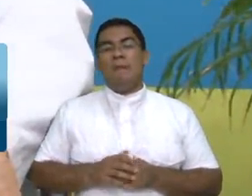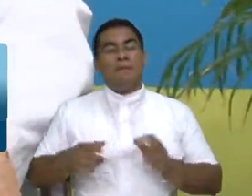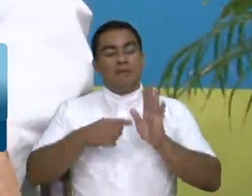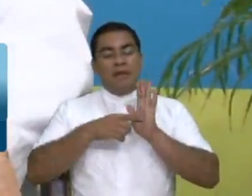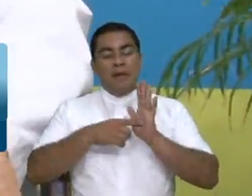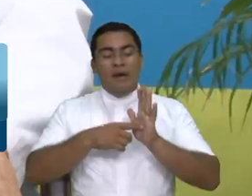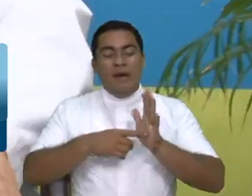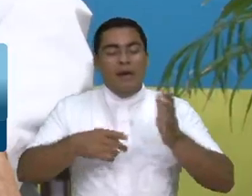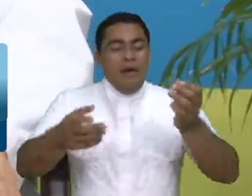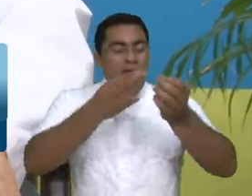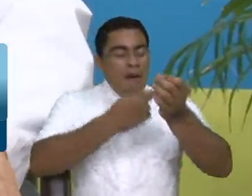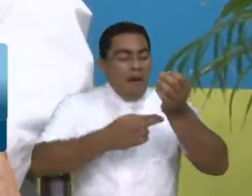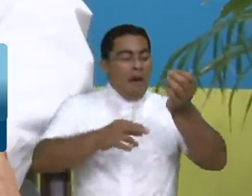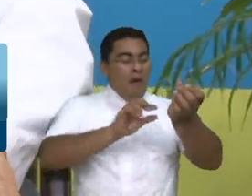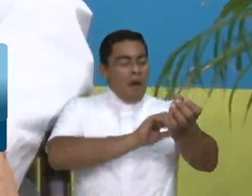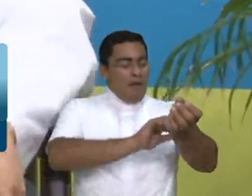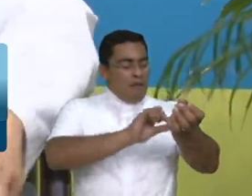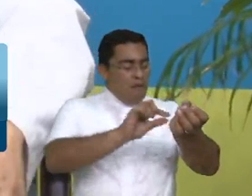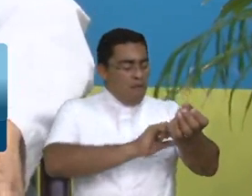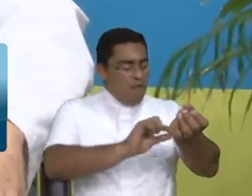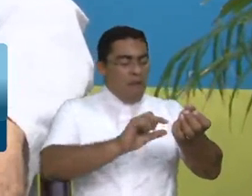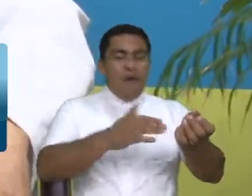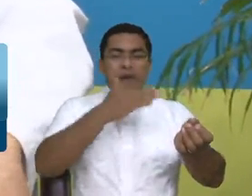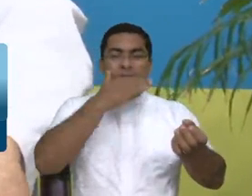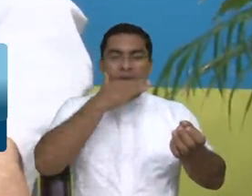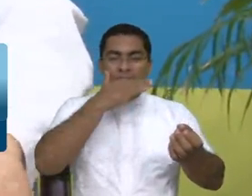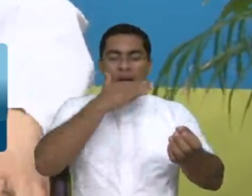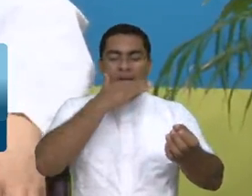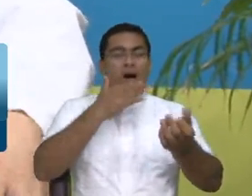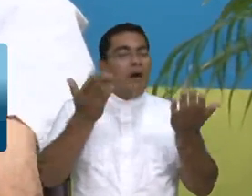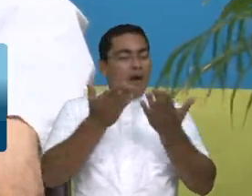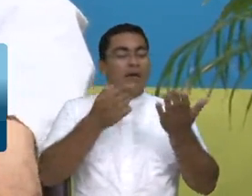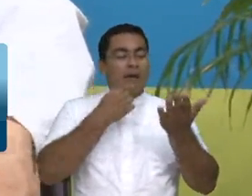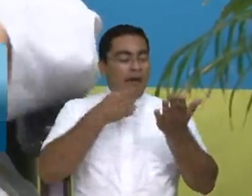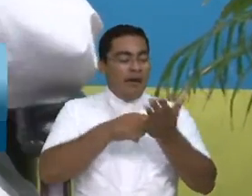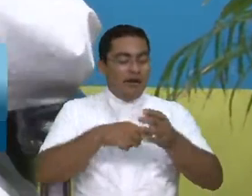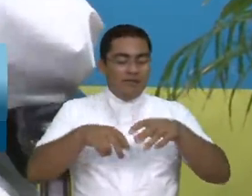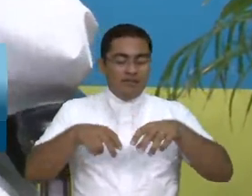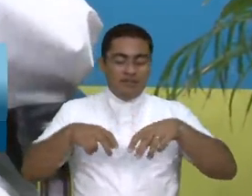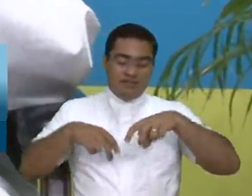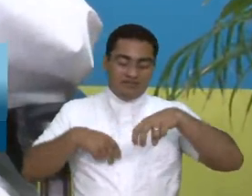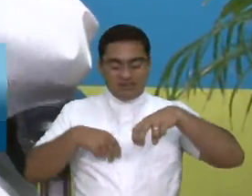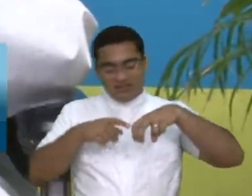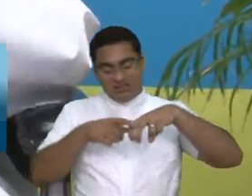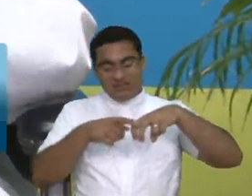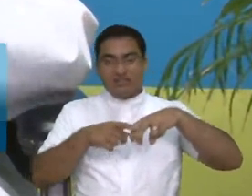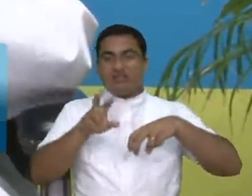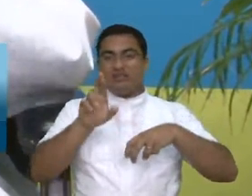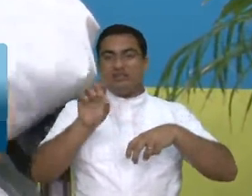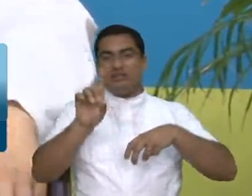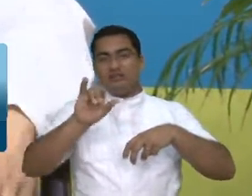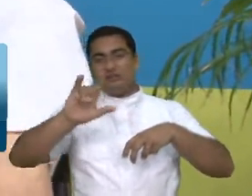las articulaciones, ¿verdad?, son las que más sufren, y hay sangrado dentro de las articulaciones. En primer lugar, las rodillas, porque son las que soportan mayor